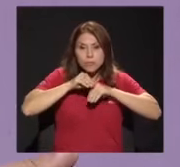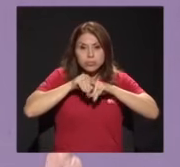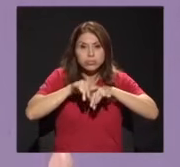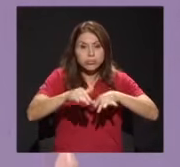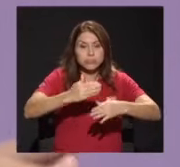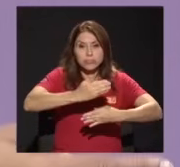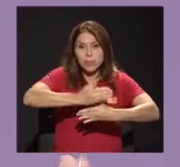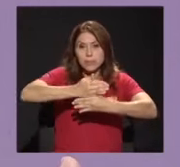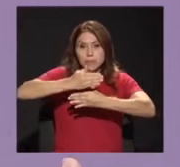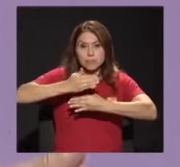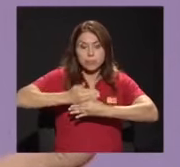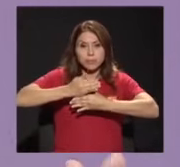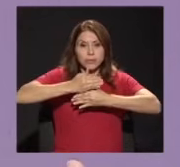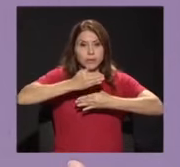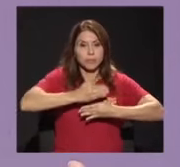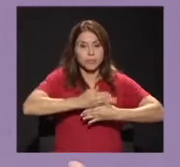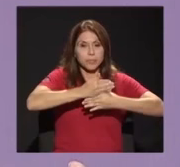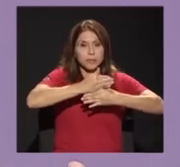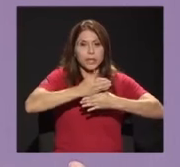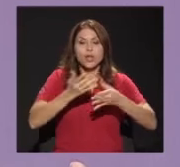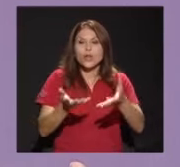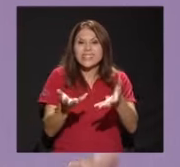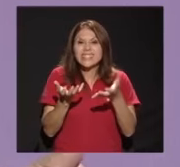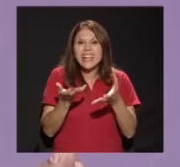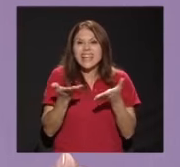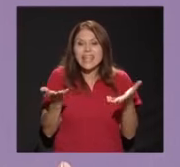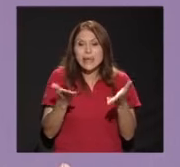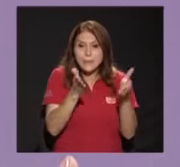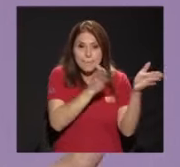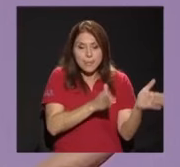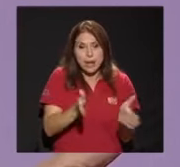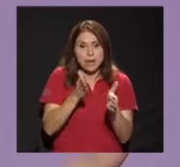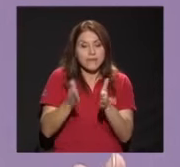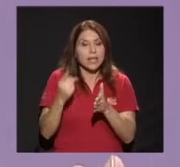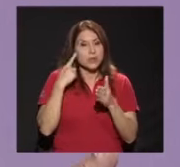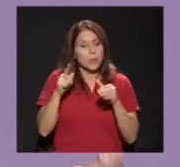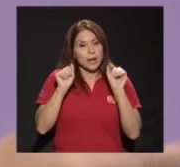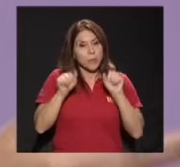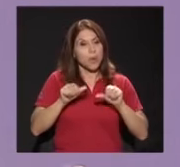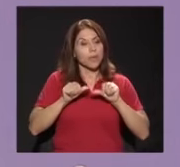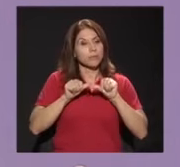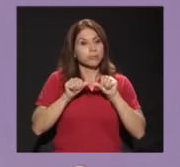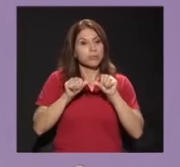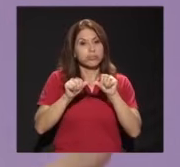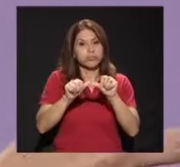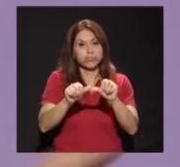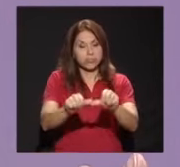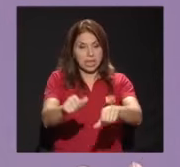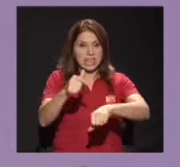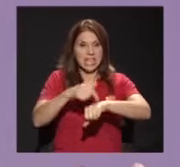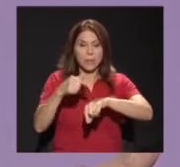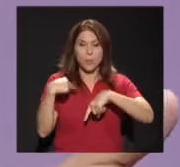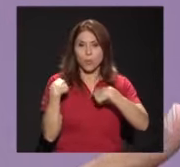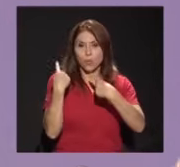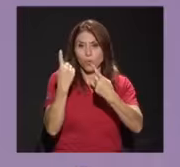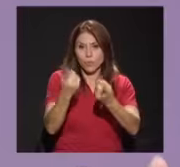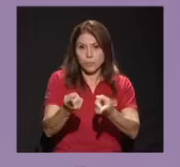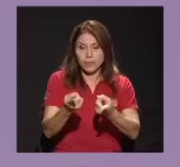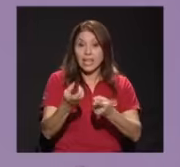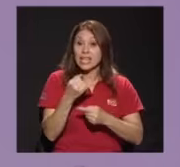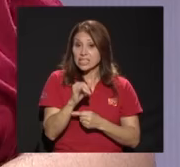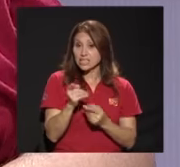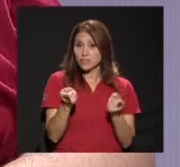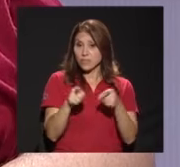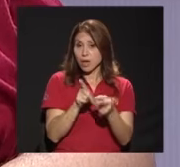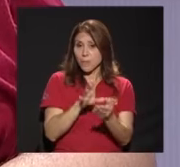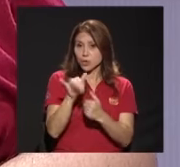planificación para tener el recurso sostenido en el tiempo, ¿verdad? Y si de darse ese tipo de proyectos, ¿cuáles son las regulaciones